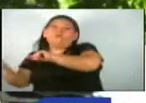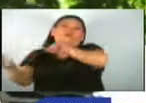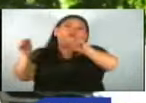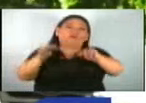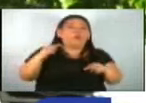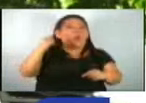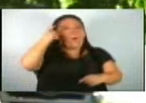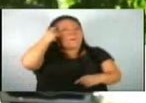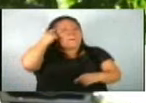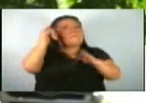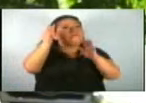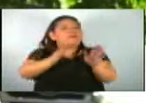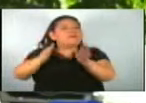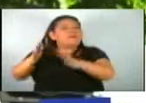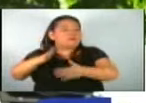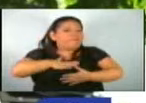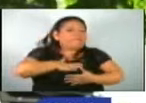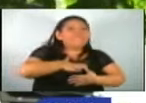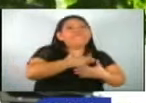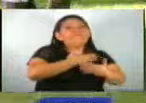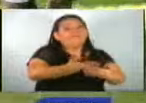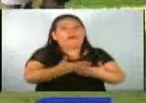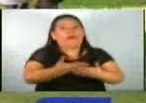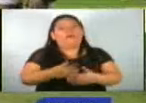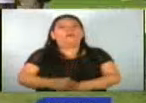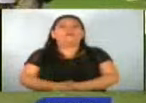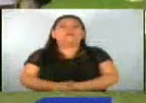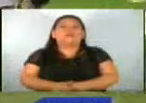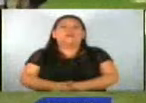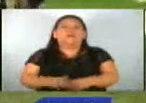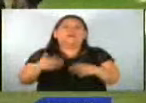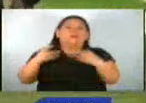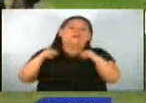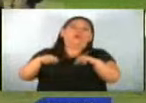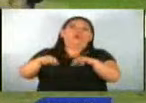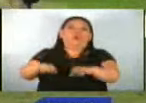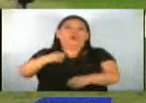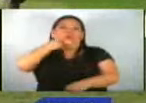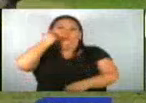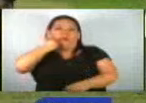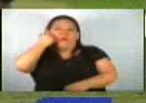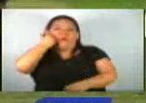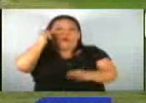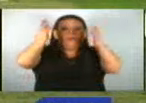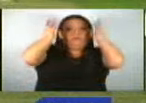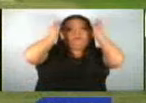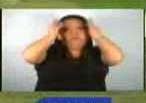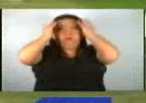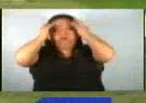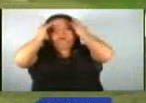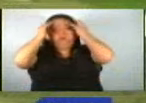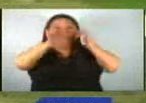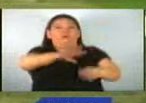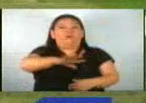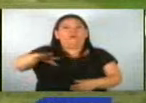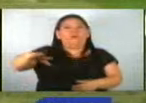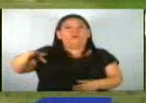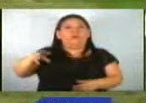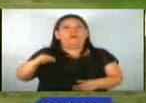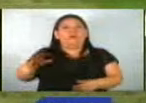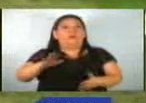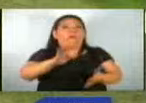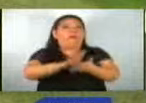arraigada a las personas de aquí y a este pueblo. Tras la muerte del joven, también hay otra preocupación que embarga a la familia: el